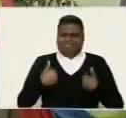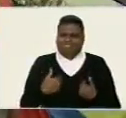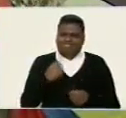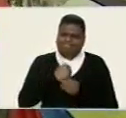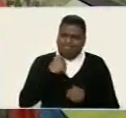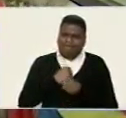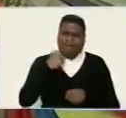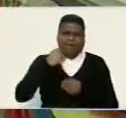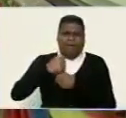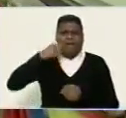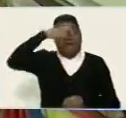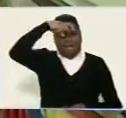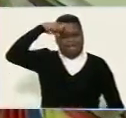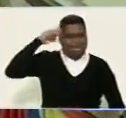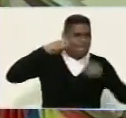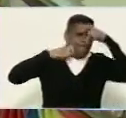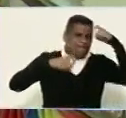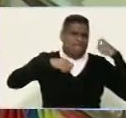El día